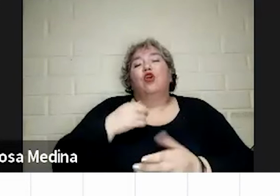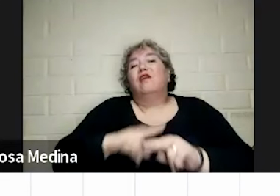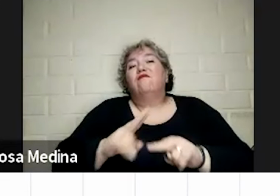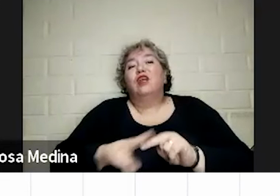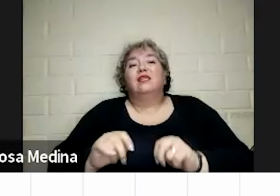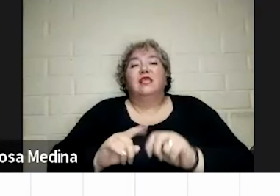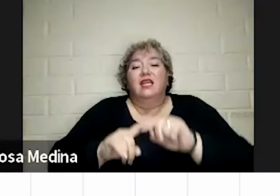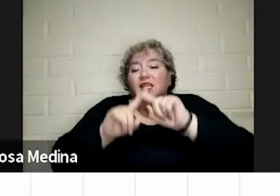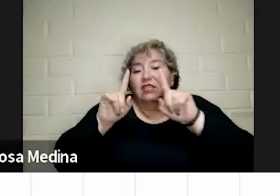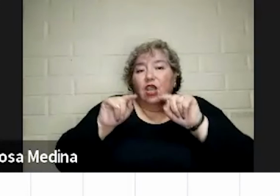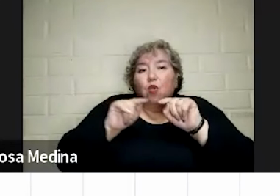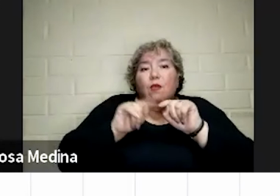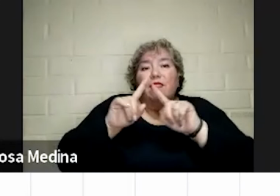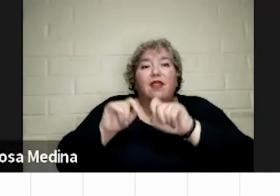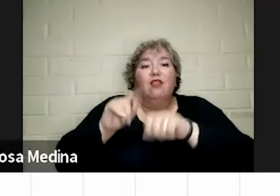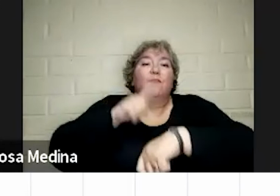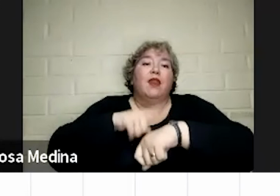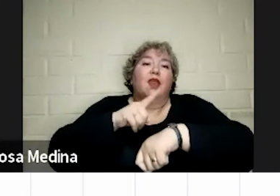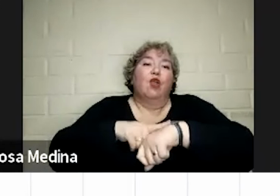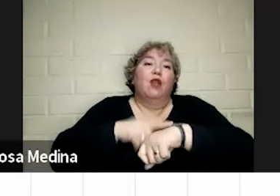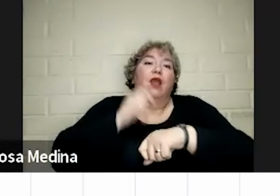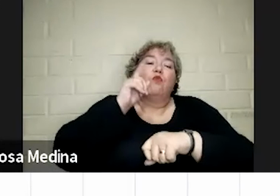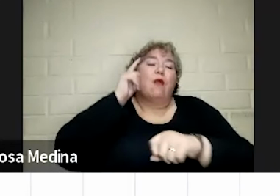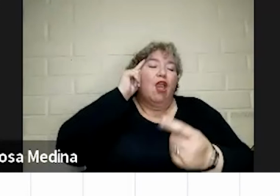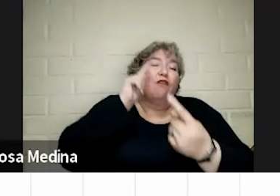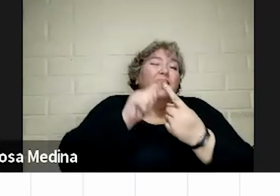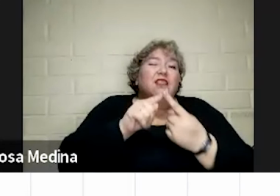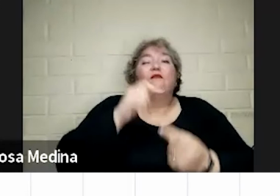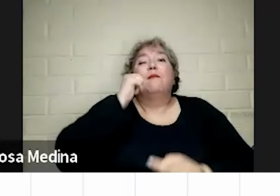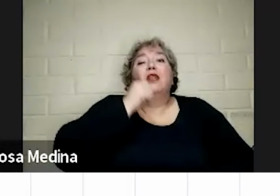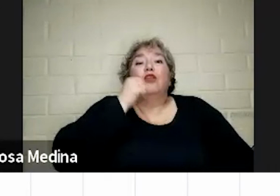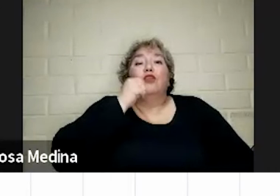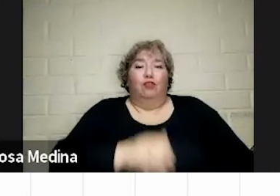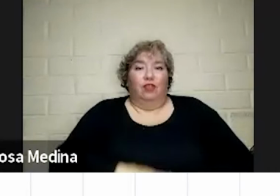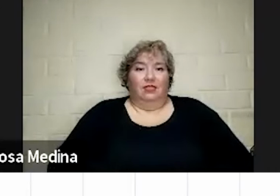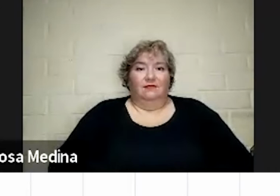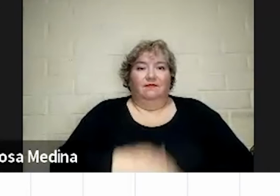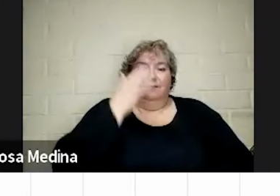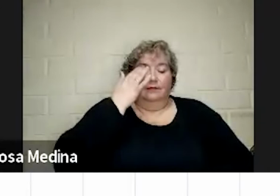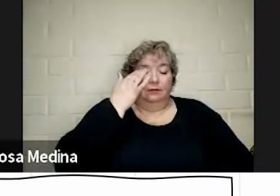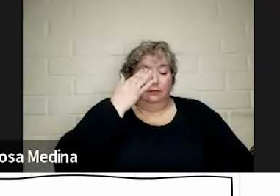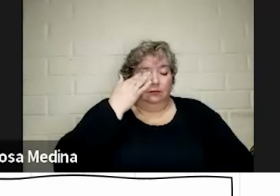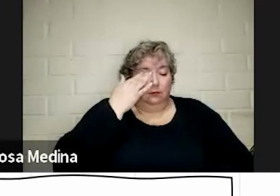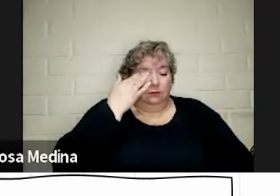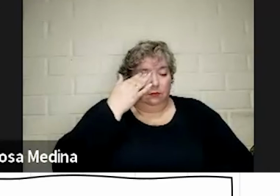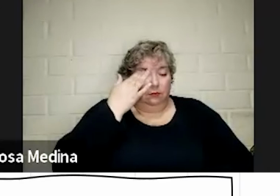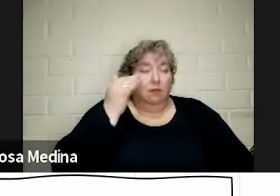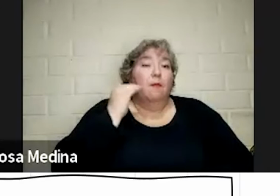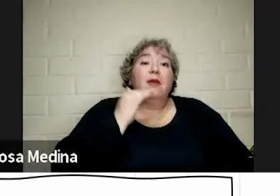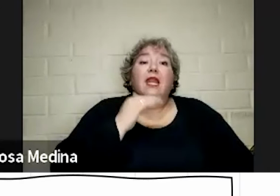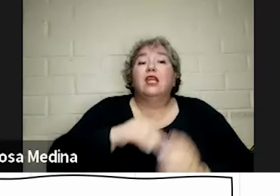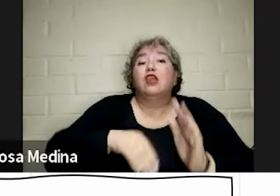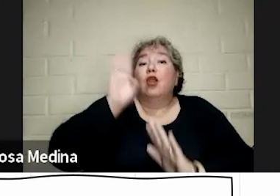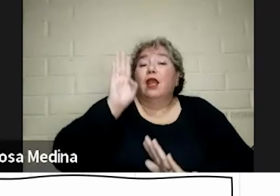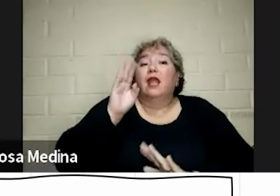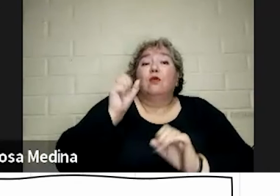cuadraditos para las distintas horas, cuáles son sus objetivos para cada día. Para niños más grandes puede ser